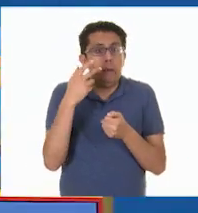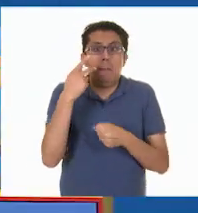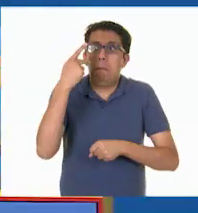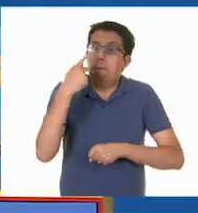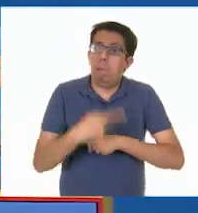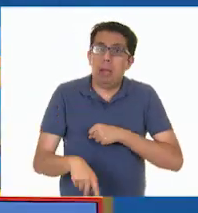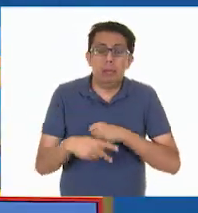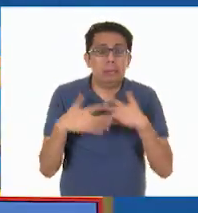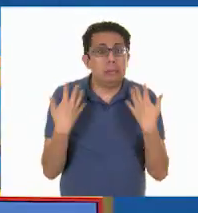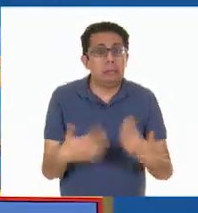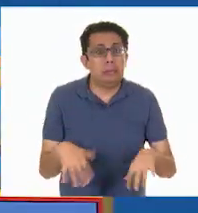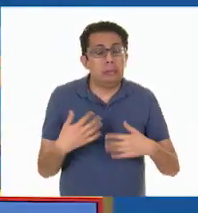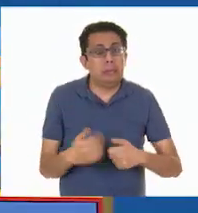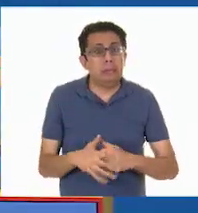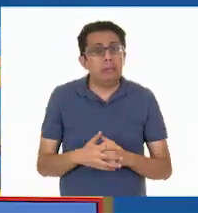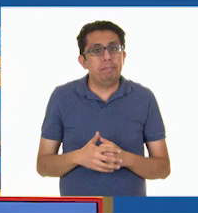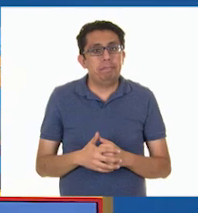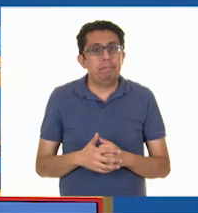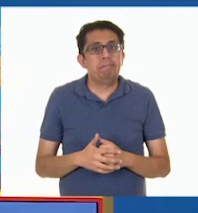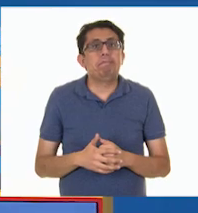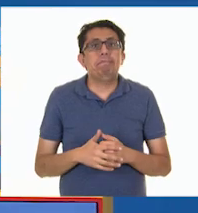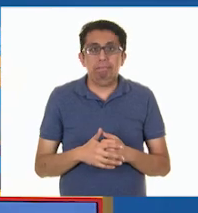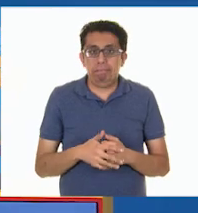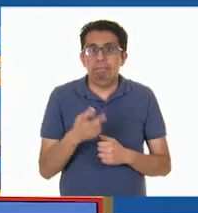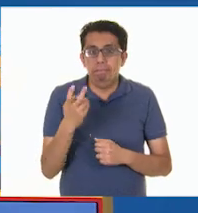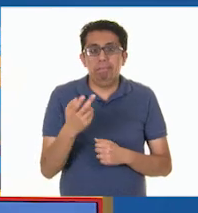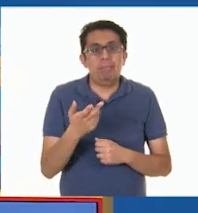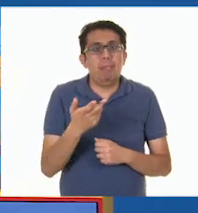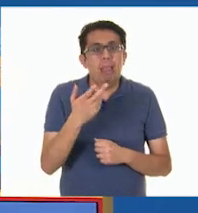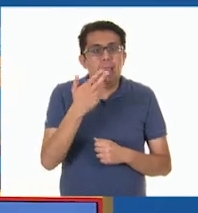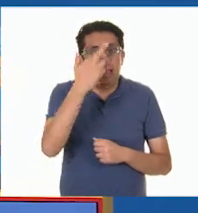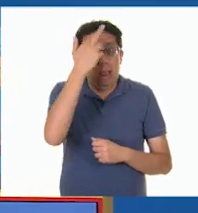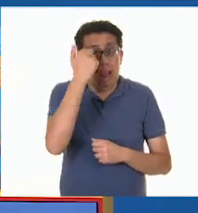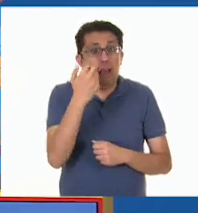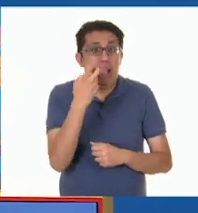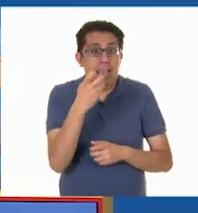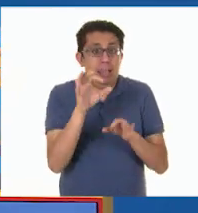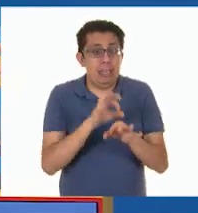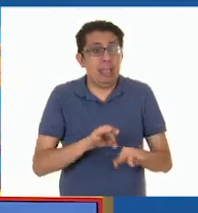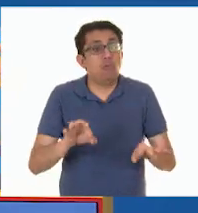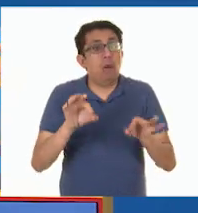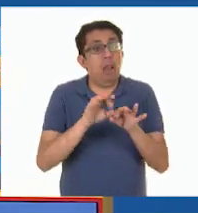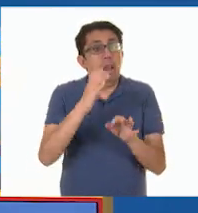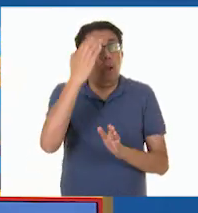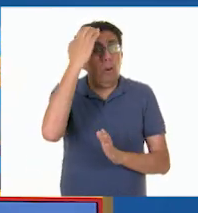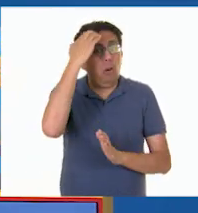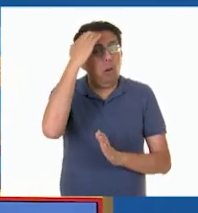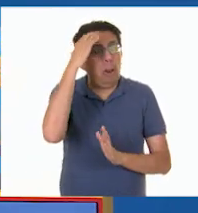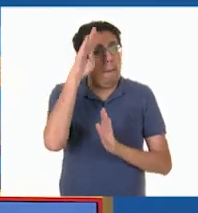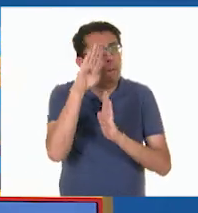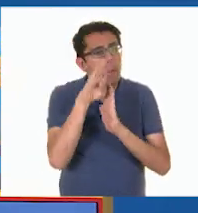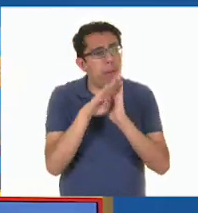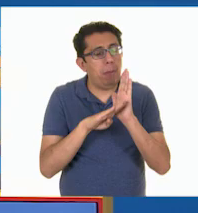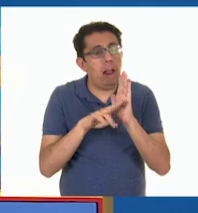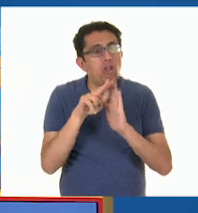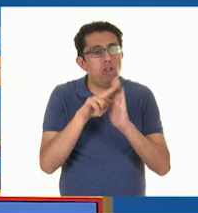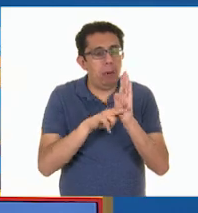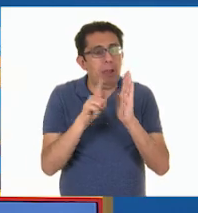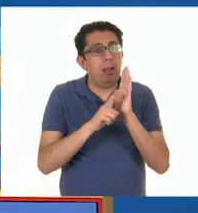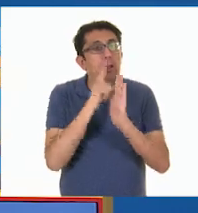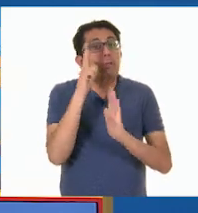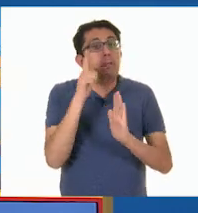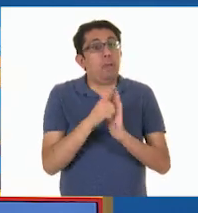claro. Exacto. ¿Ven cómo es de gran importancia conocer normas y leyes? Pues la impartición de